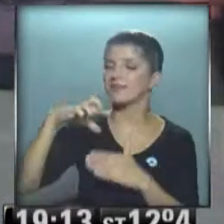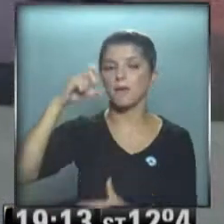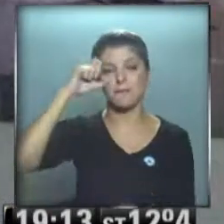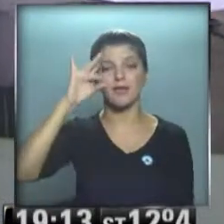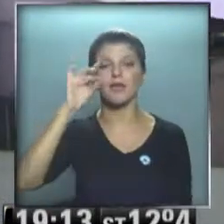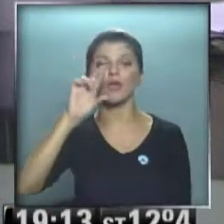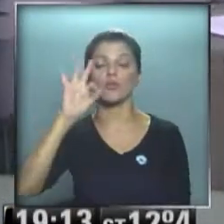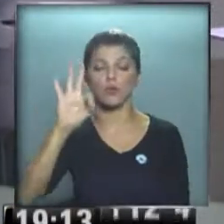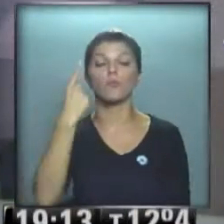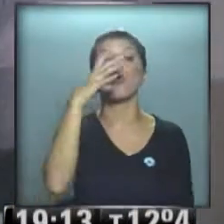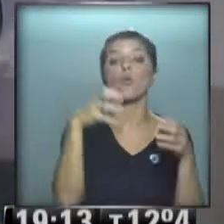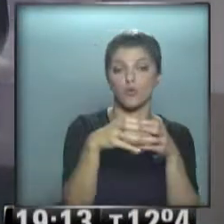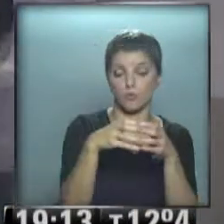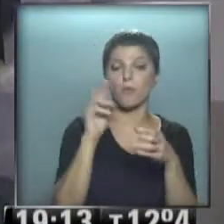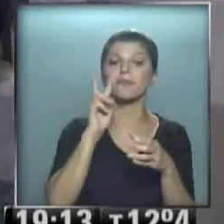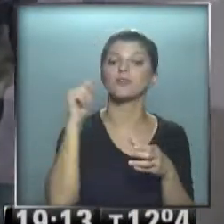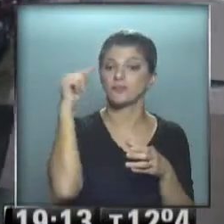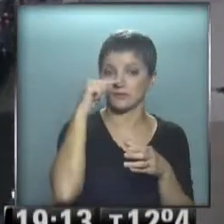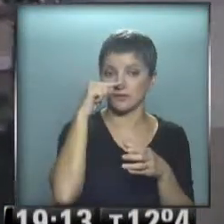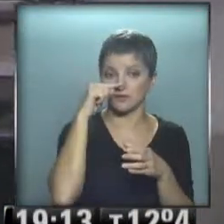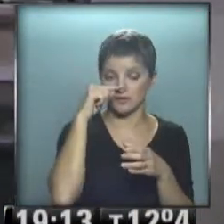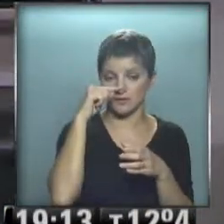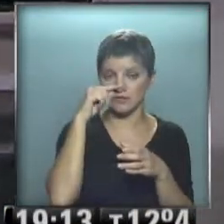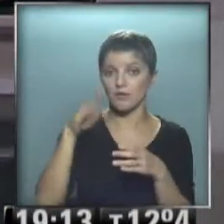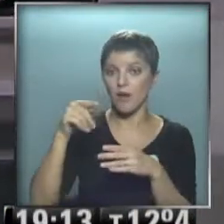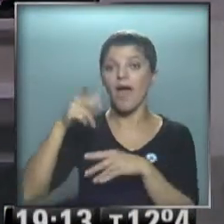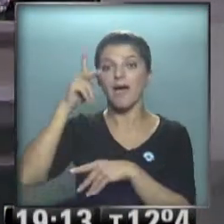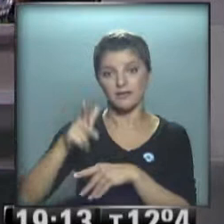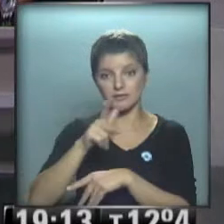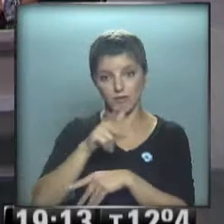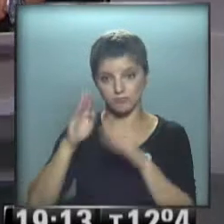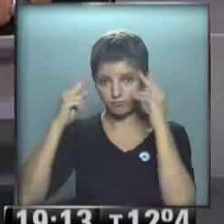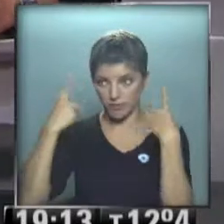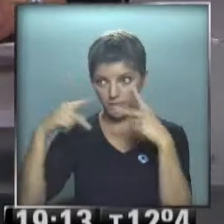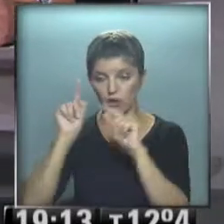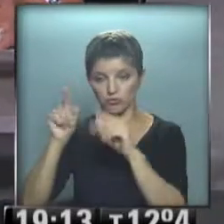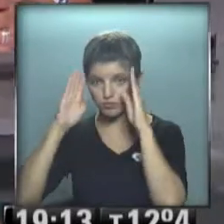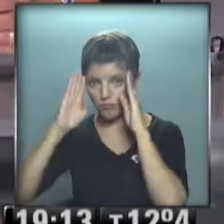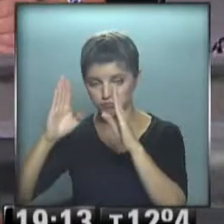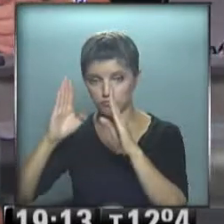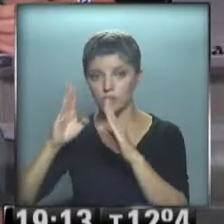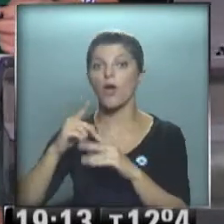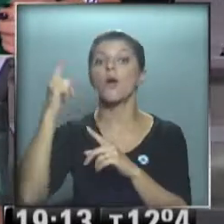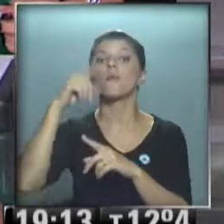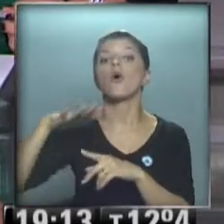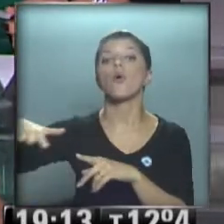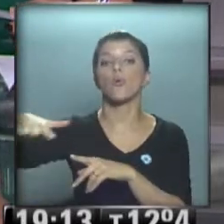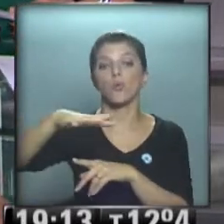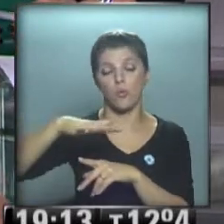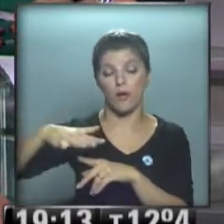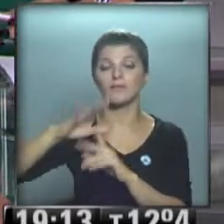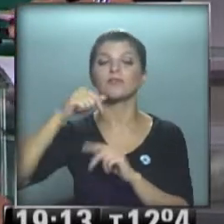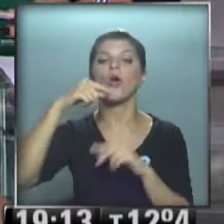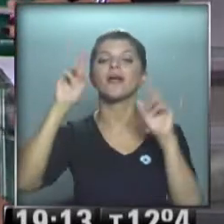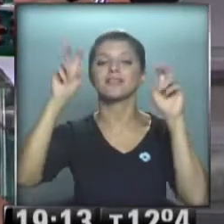un equipo de Visión 7 estará siguiendo justamente esta gira que emprenderá el Papa Francisco por Medio Oriente. Cambiamos de